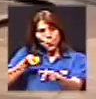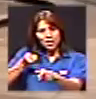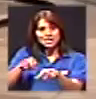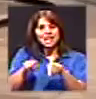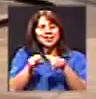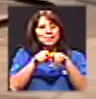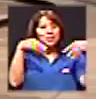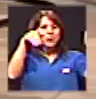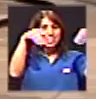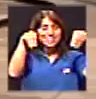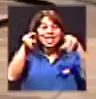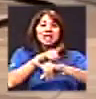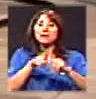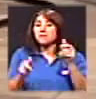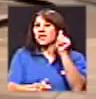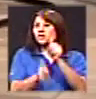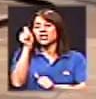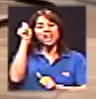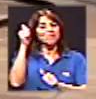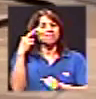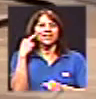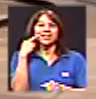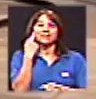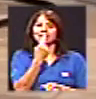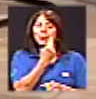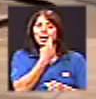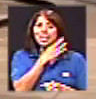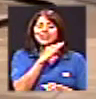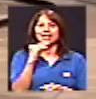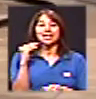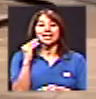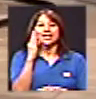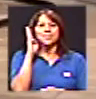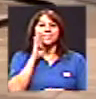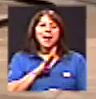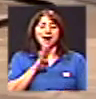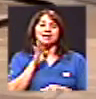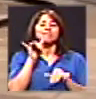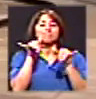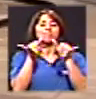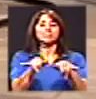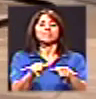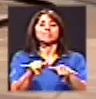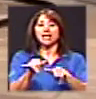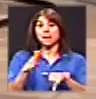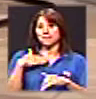realidad fue el bar y restaurante. Y eso, él vivió allá